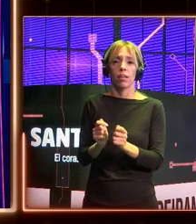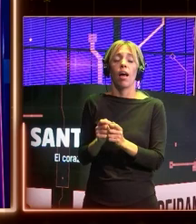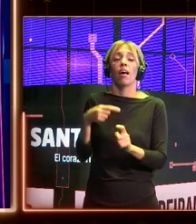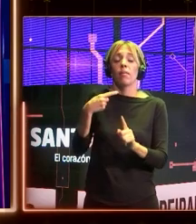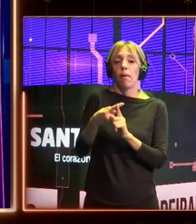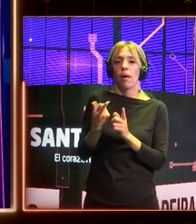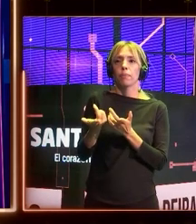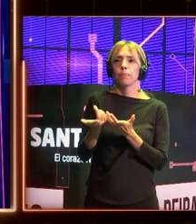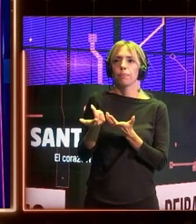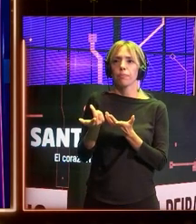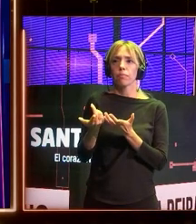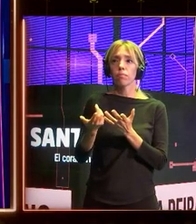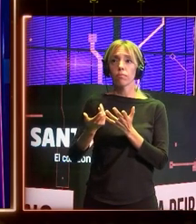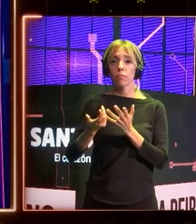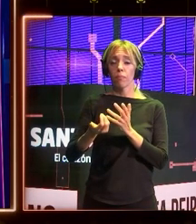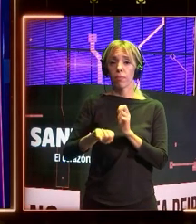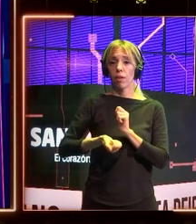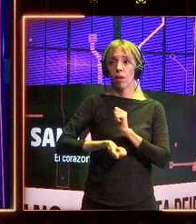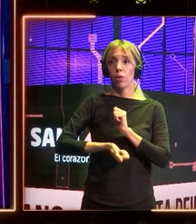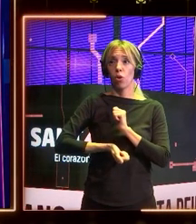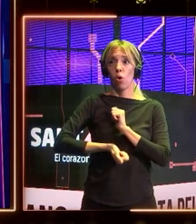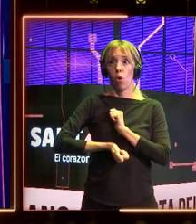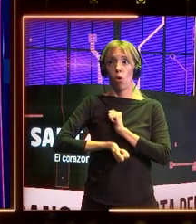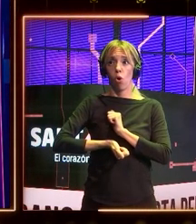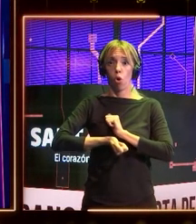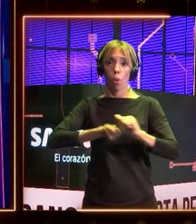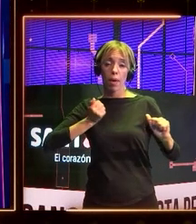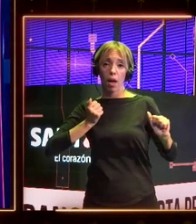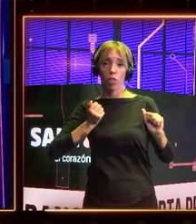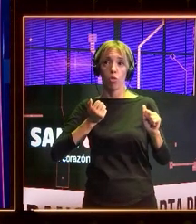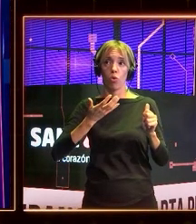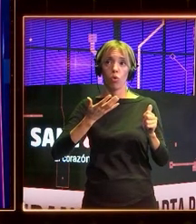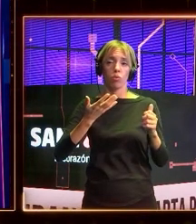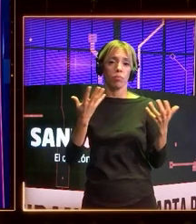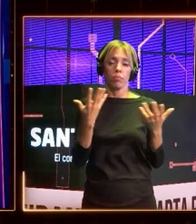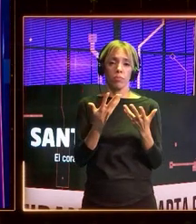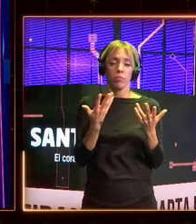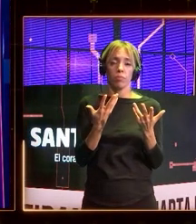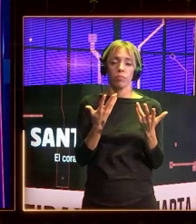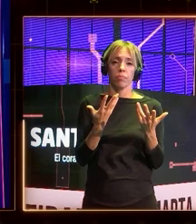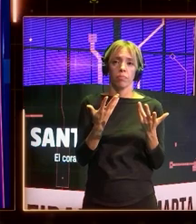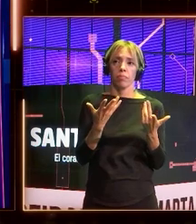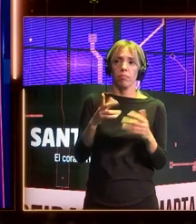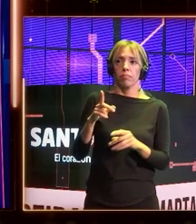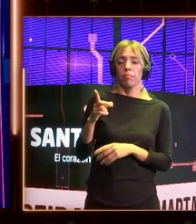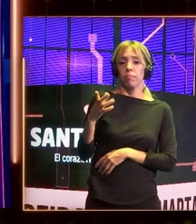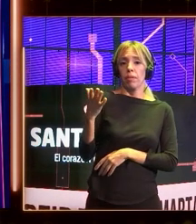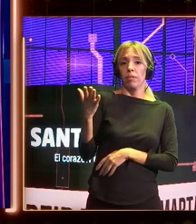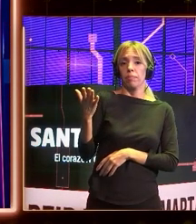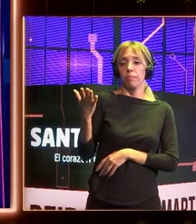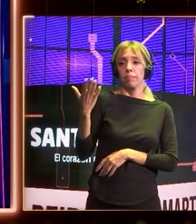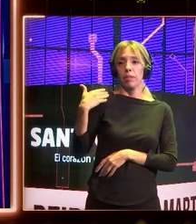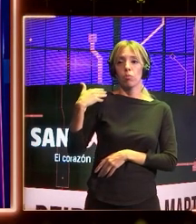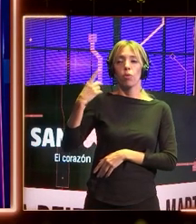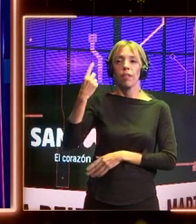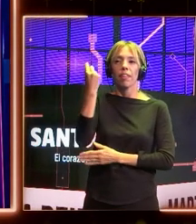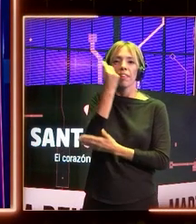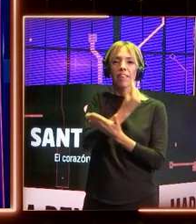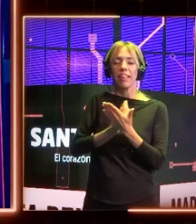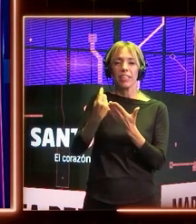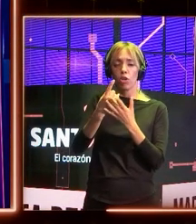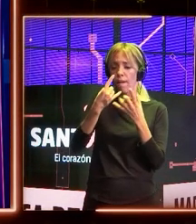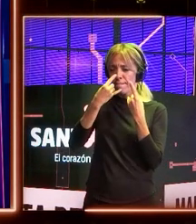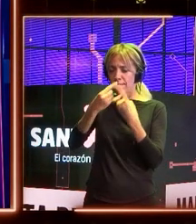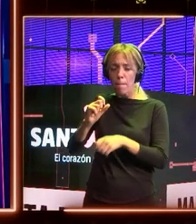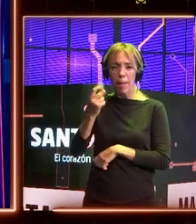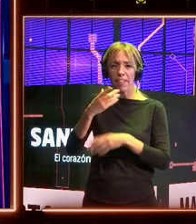formas a menudo literales lo que hasta entonces, hasta hace relativamente poco, era el diseño más adictivo de la